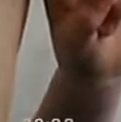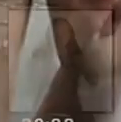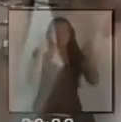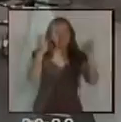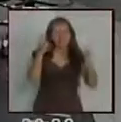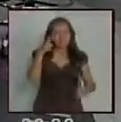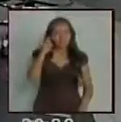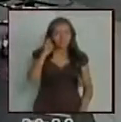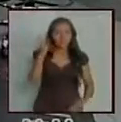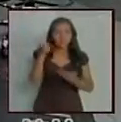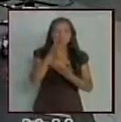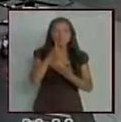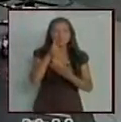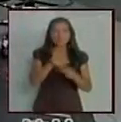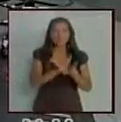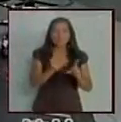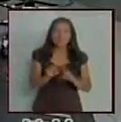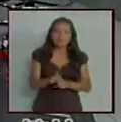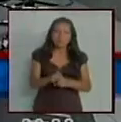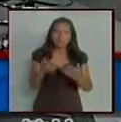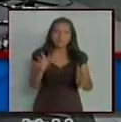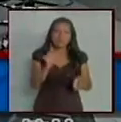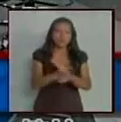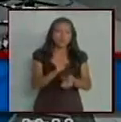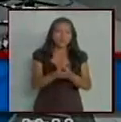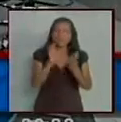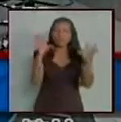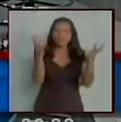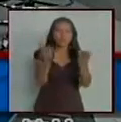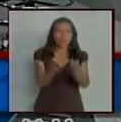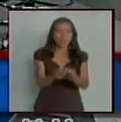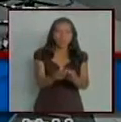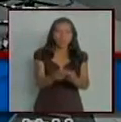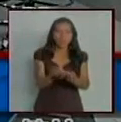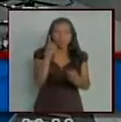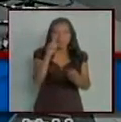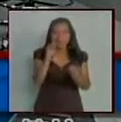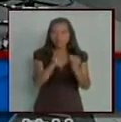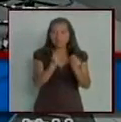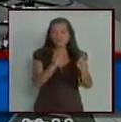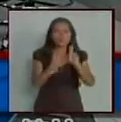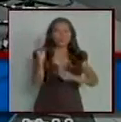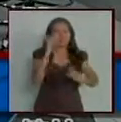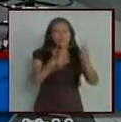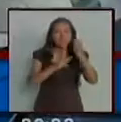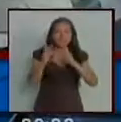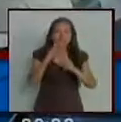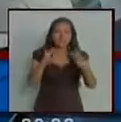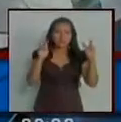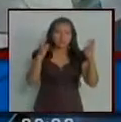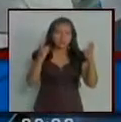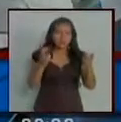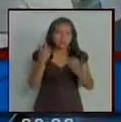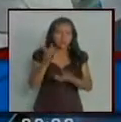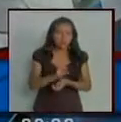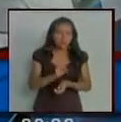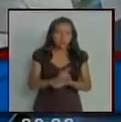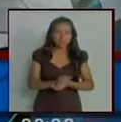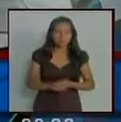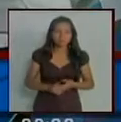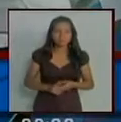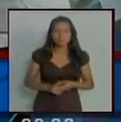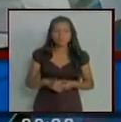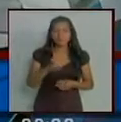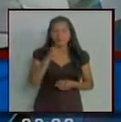una fonoaudióloga acá, una de las pocas que tenemos, por lo visto, por la preocupación con que nos señala el tema el doctor Edwin Rivera.